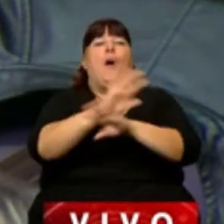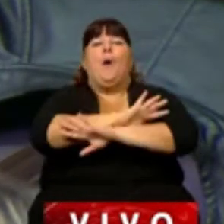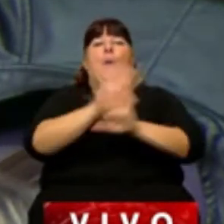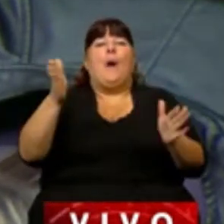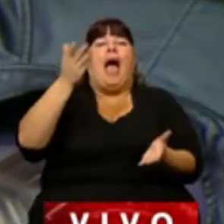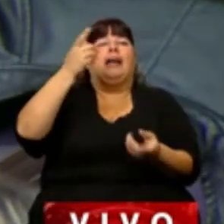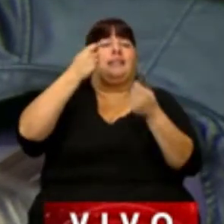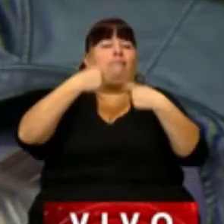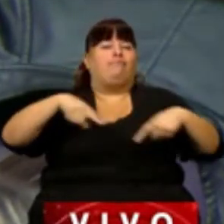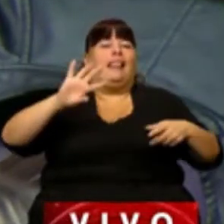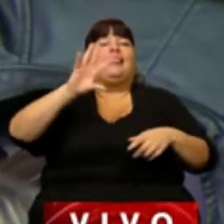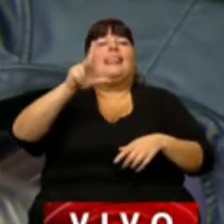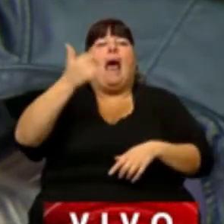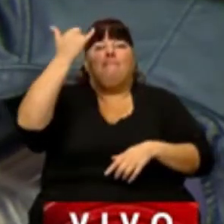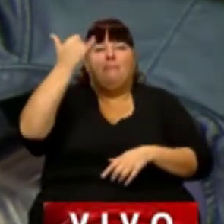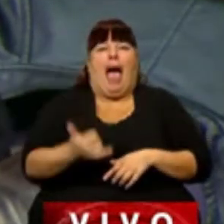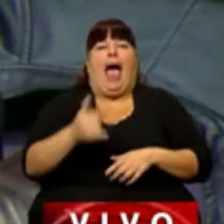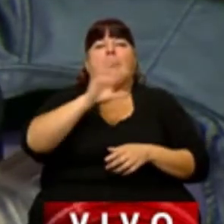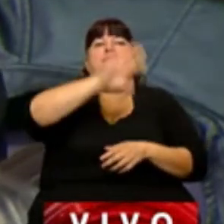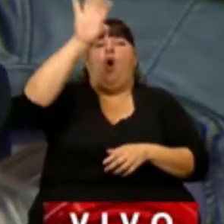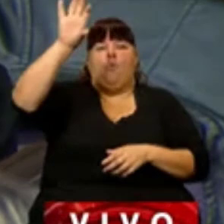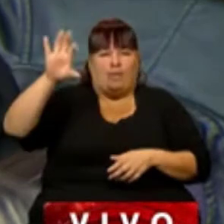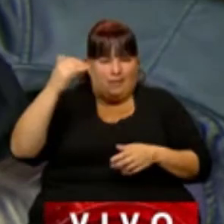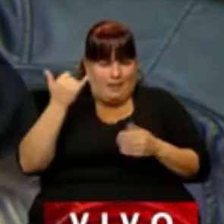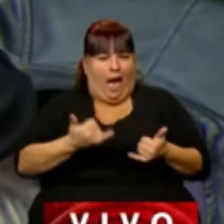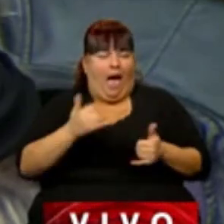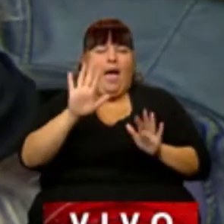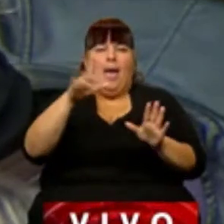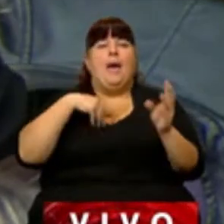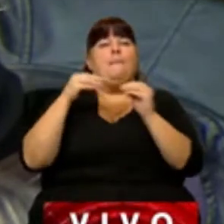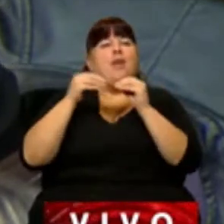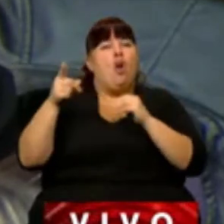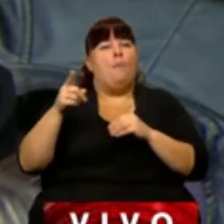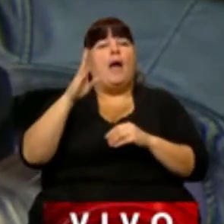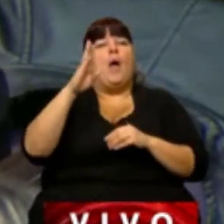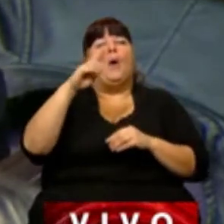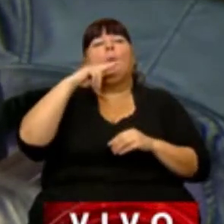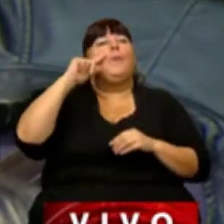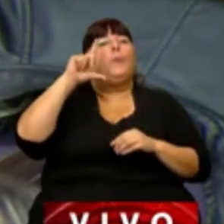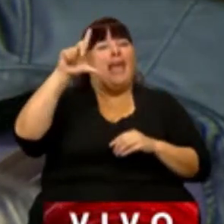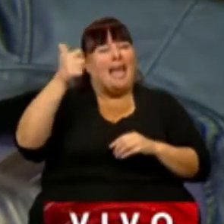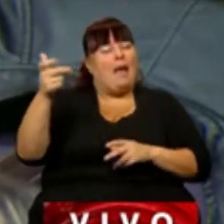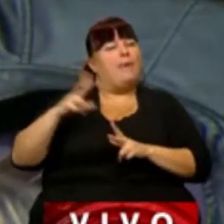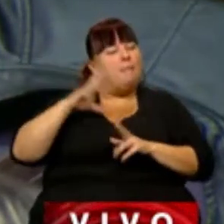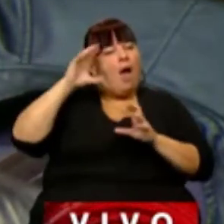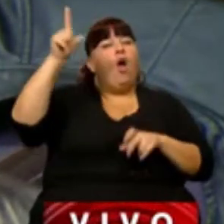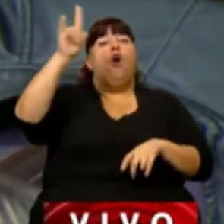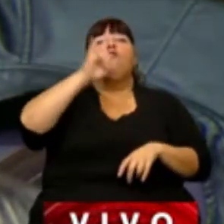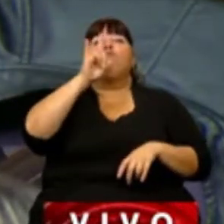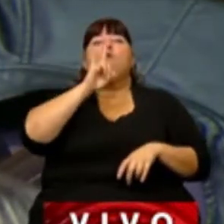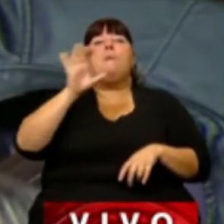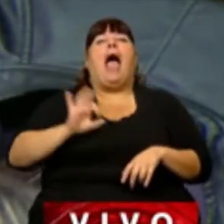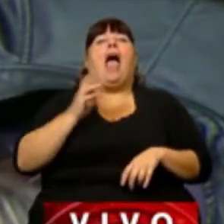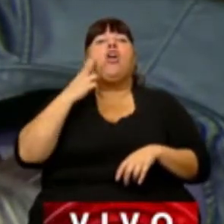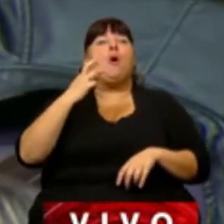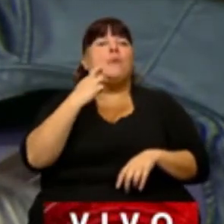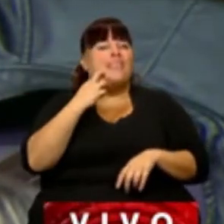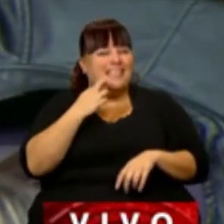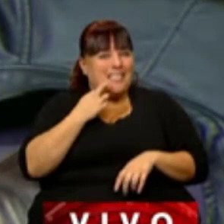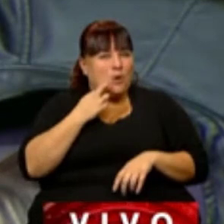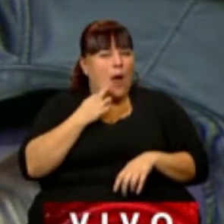las múltiples trampas que hay en las provincias. Miren, mi compañero Alejandro Vilca me recordaba, Tucumán